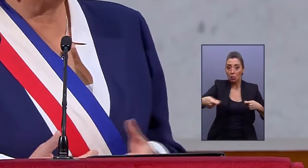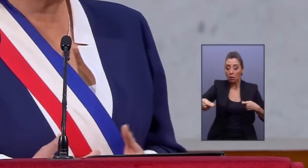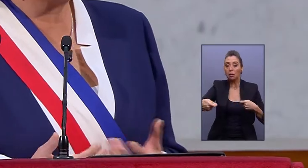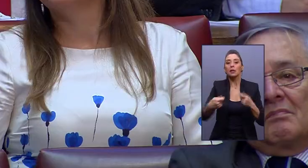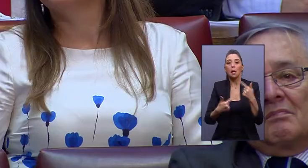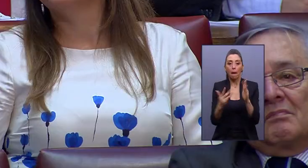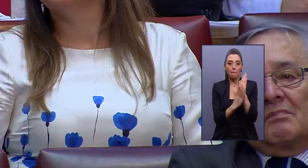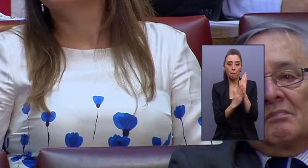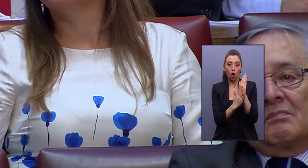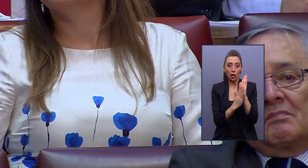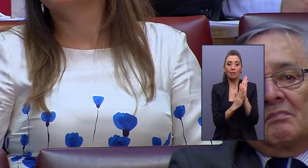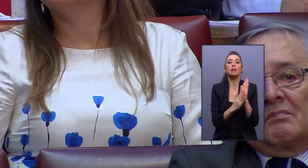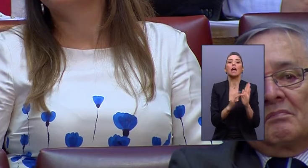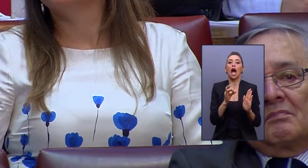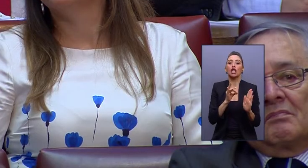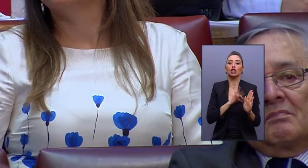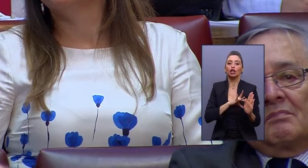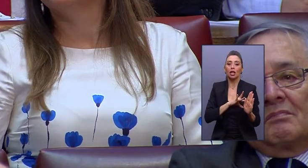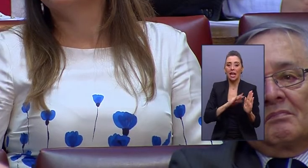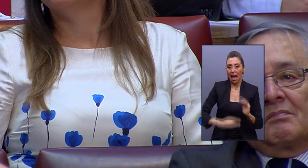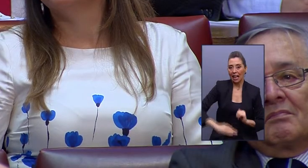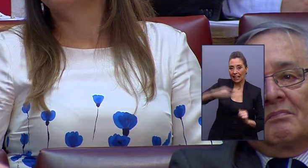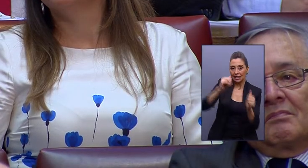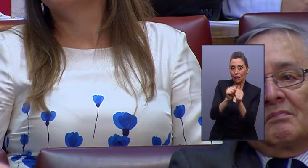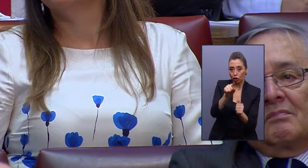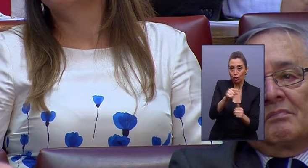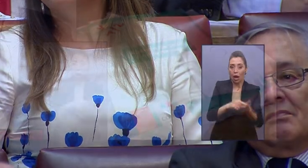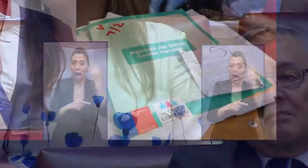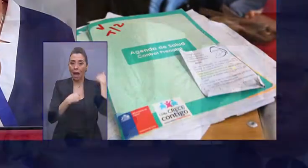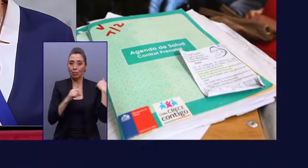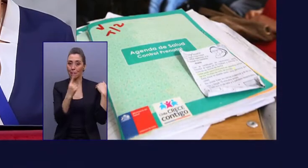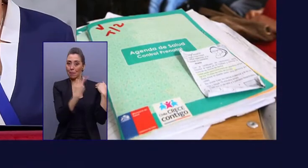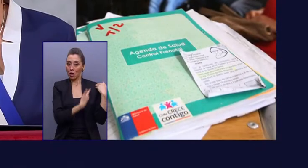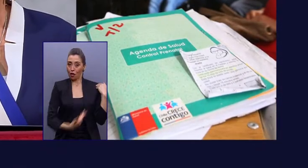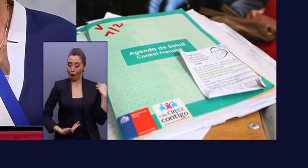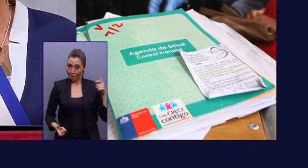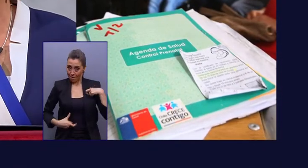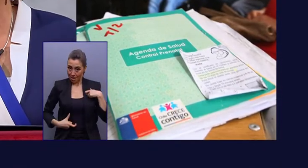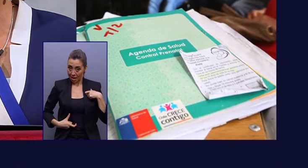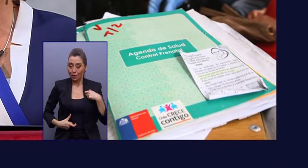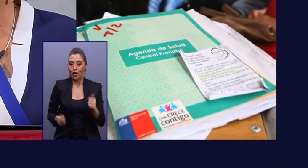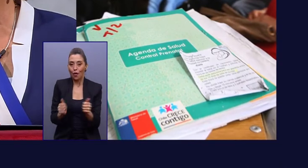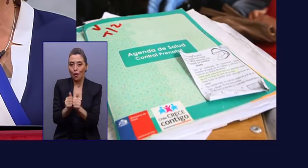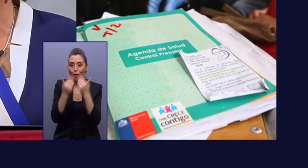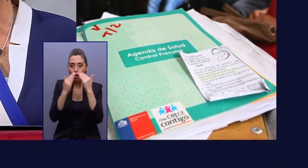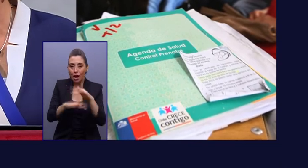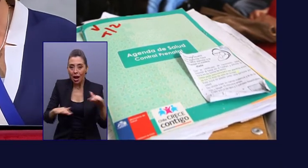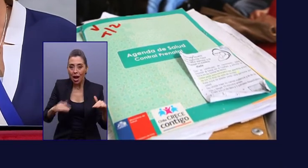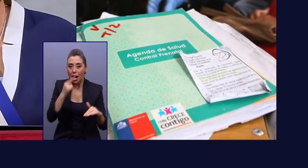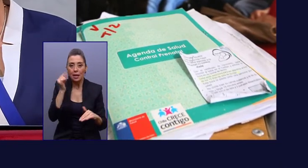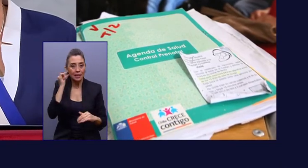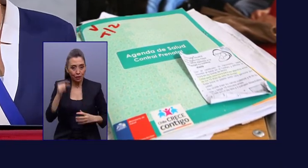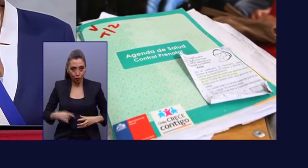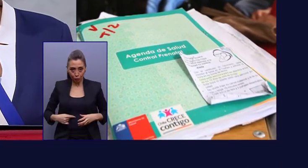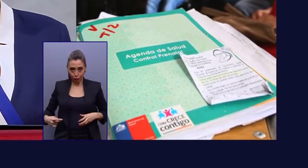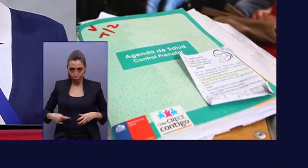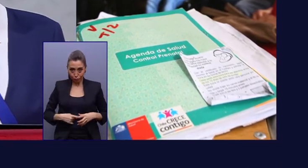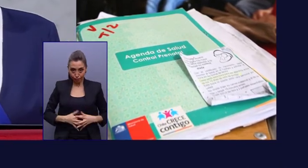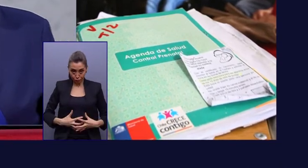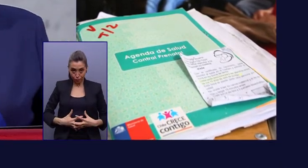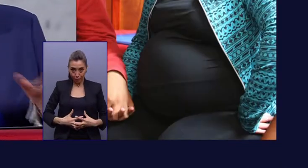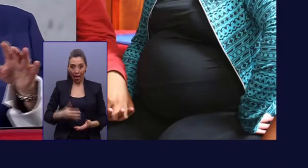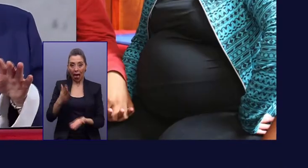fortaleciendo políticas como Chile Crece Contigo, que iniciamos en mi anterior gobierno para acompañar a los niños y niñas desde su gestación ya hasta los